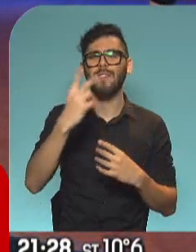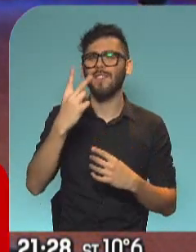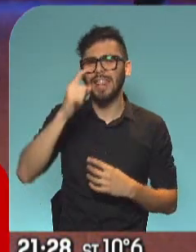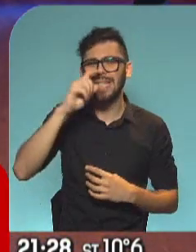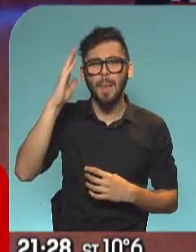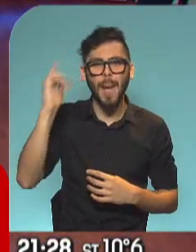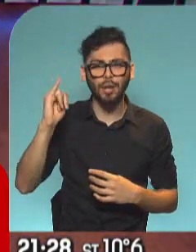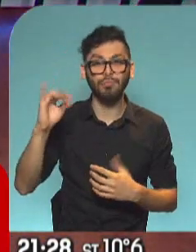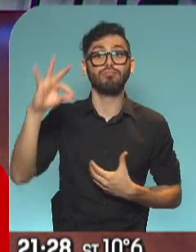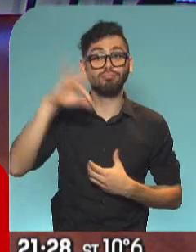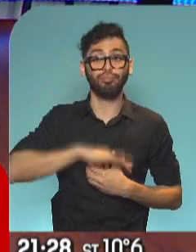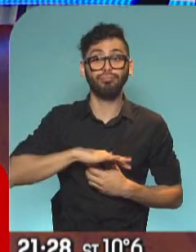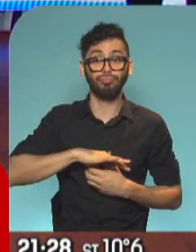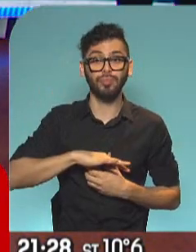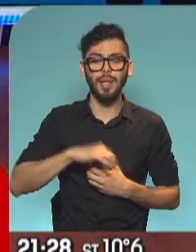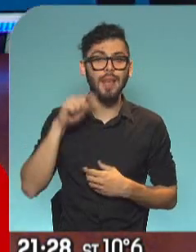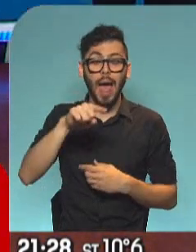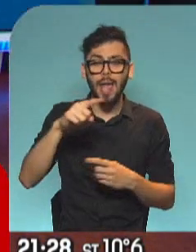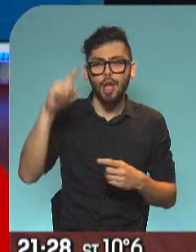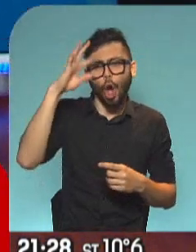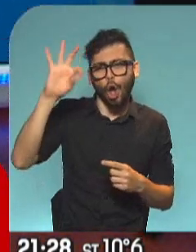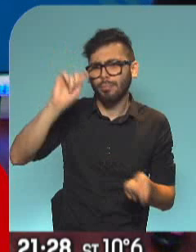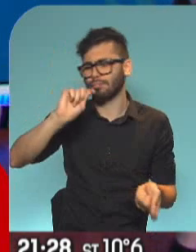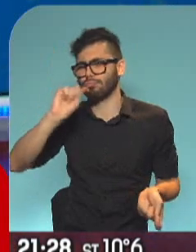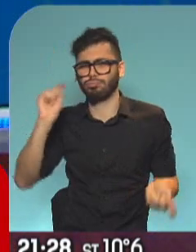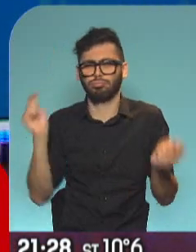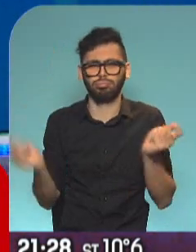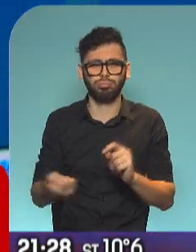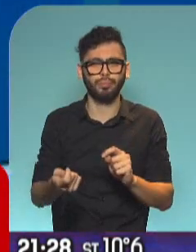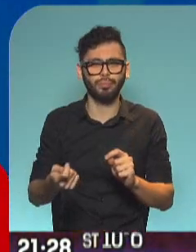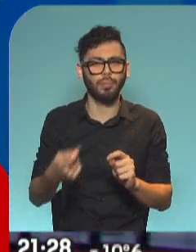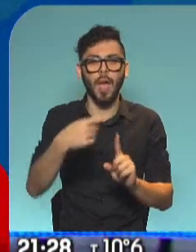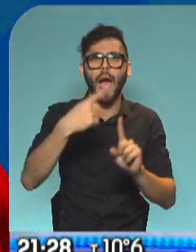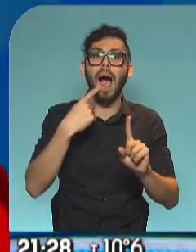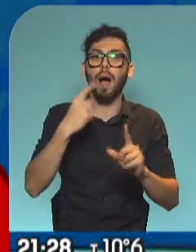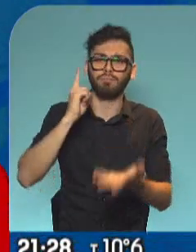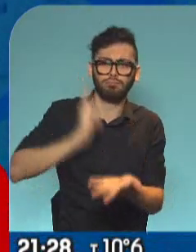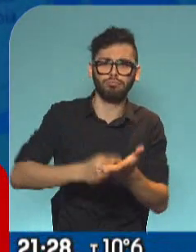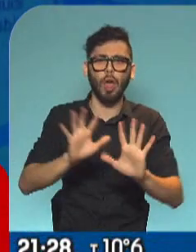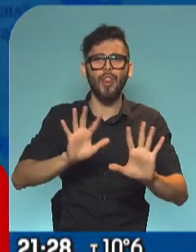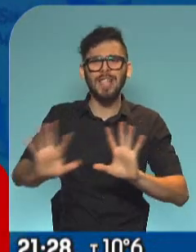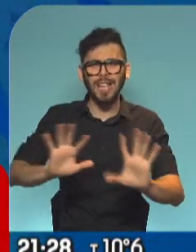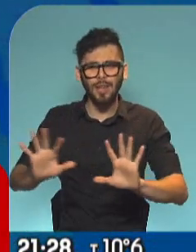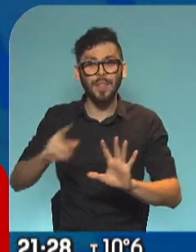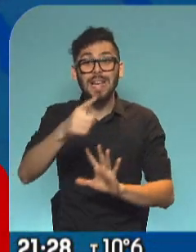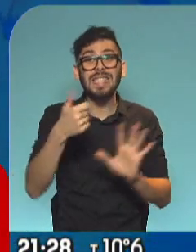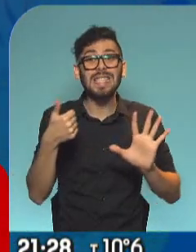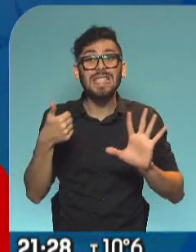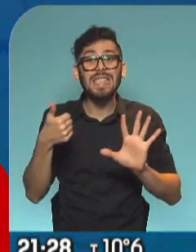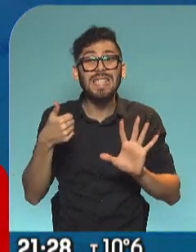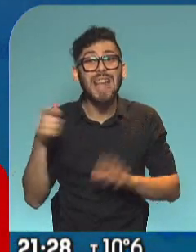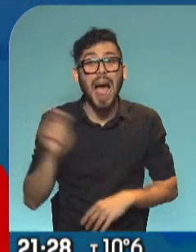estaba contagiado, que le cambió totalmente la posición. Sí. Digo, hoy está hablando del distanciamiento social, del uso por de máscaras. Por 6 meses, además.